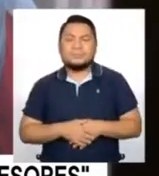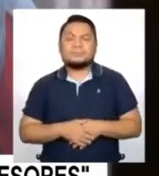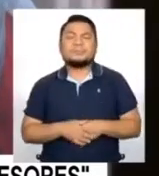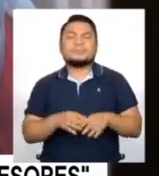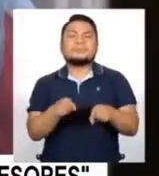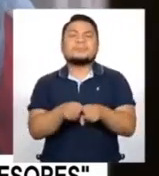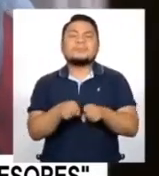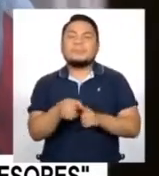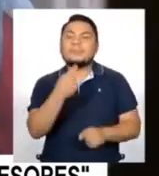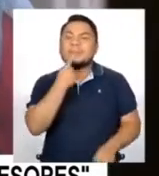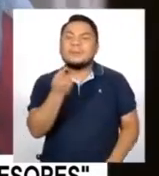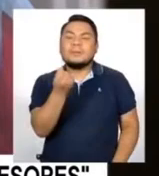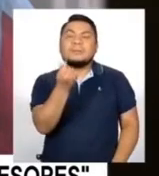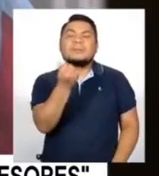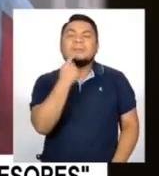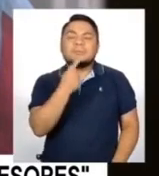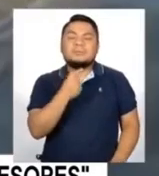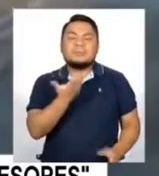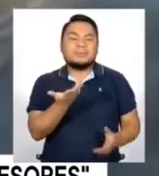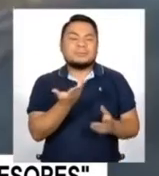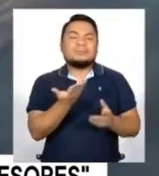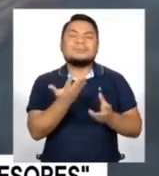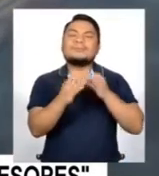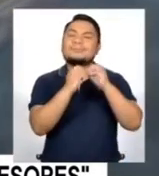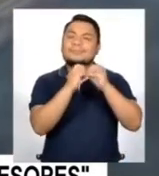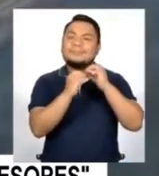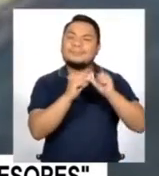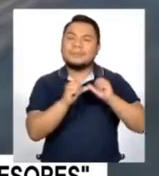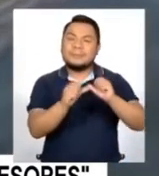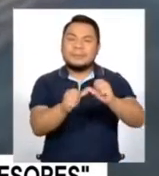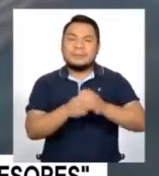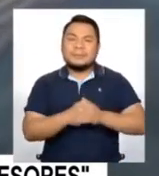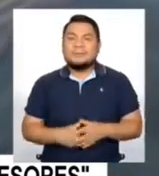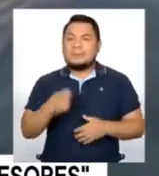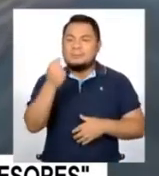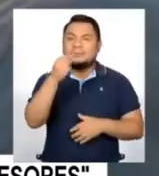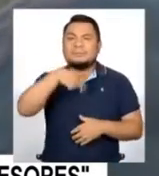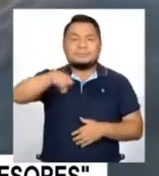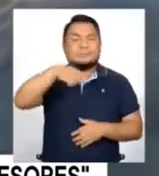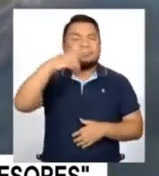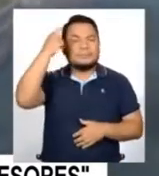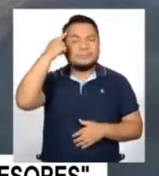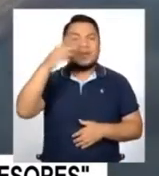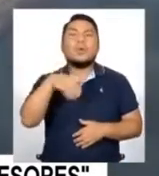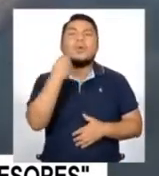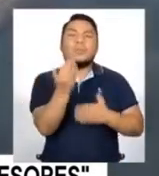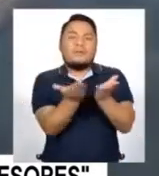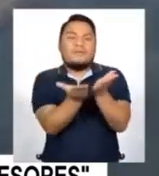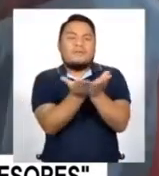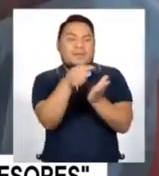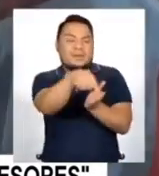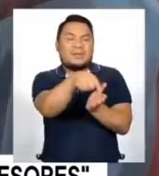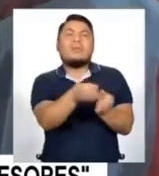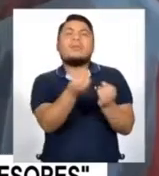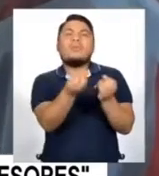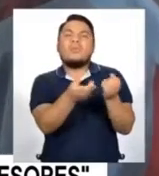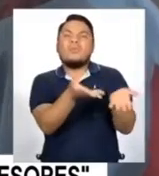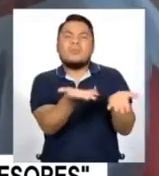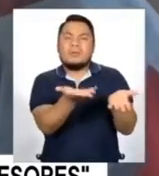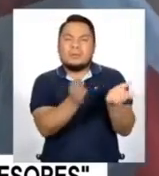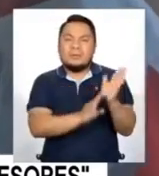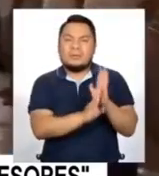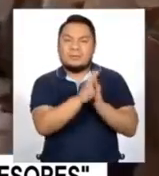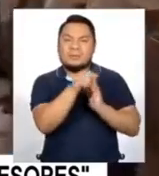colegio, menciona los costos de mantenimiento, cosa que significa pues un desconocimiento de cómo funcionan los colegios. Los colegios